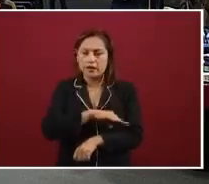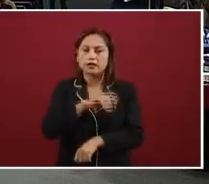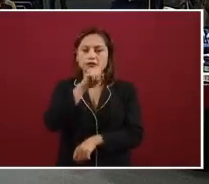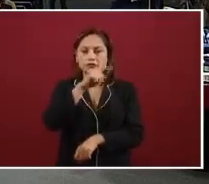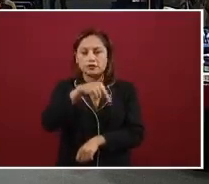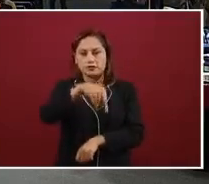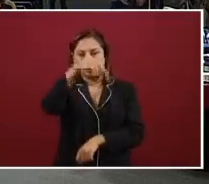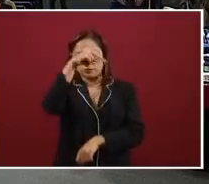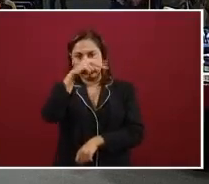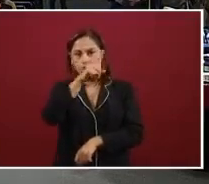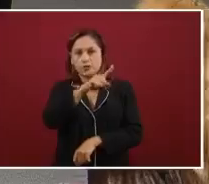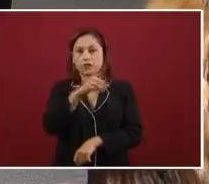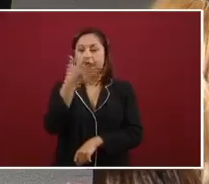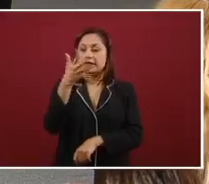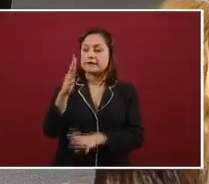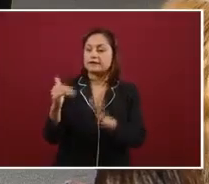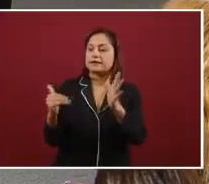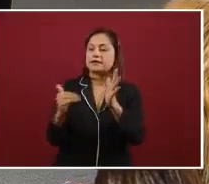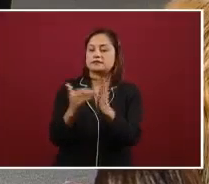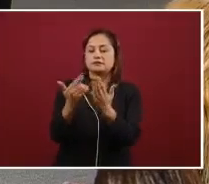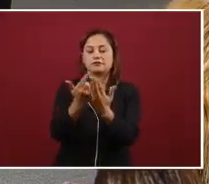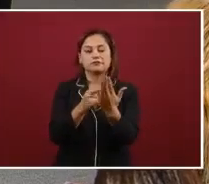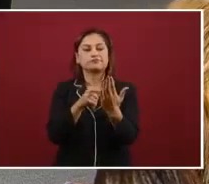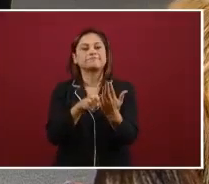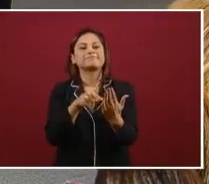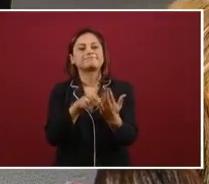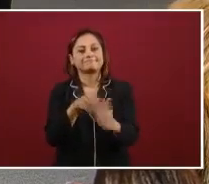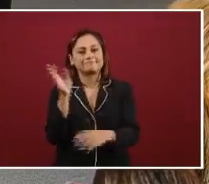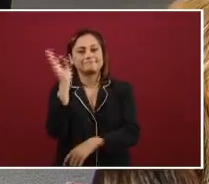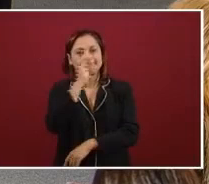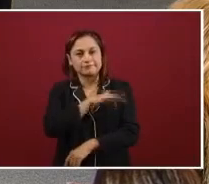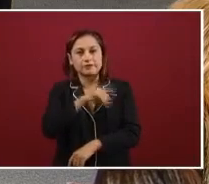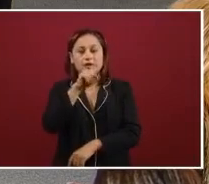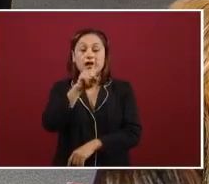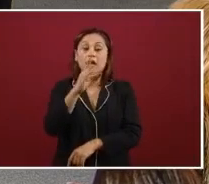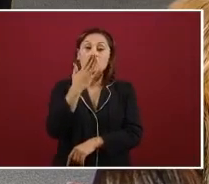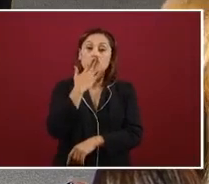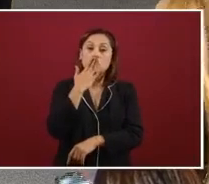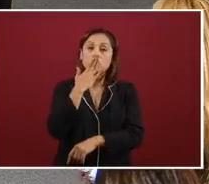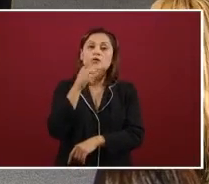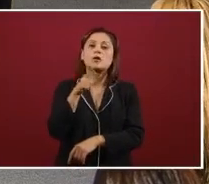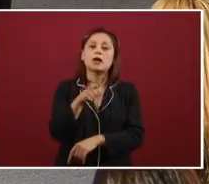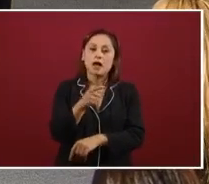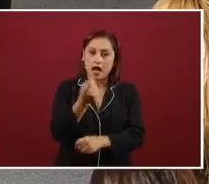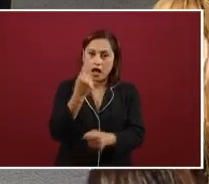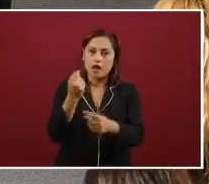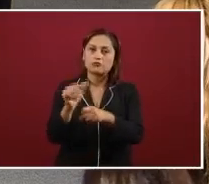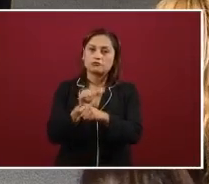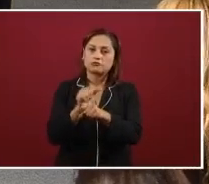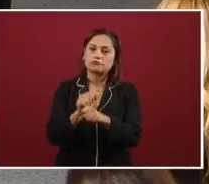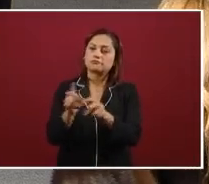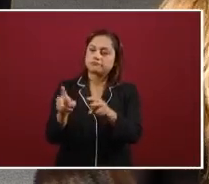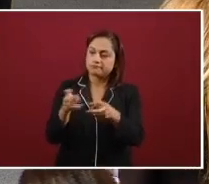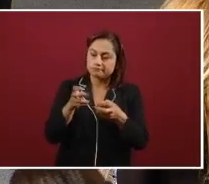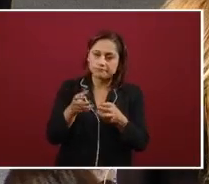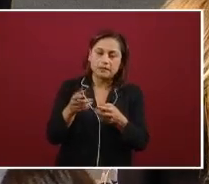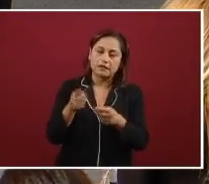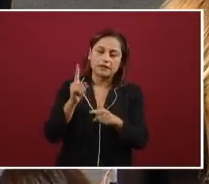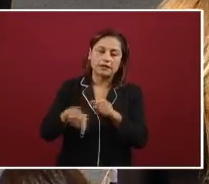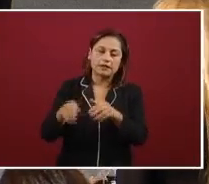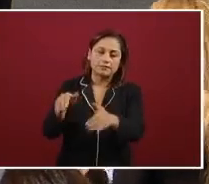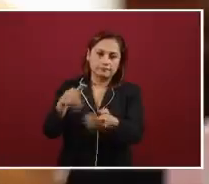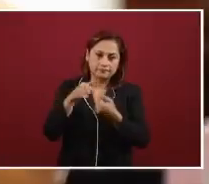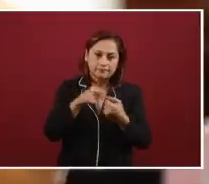fueron más de 10,000 los registros. En Sonora ya ha habido algunos decomisos de estos vehículos. Mi pregunta es si el